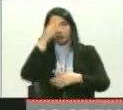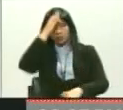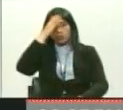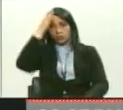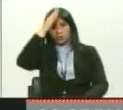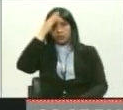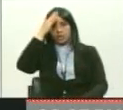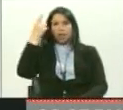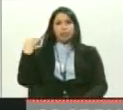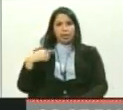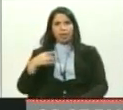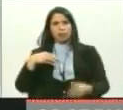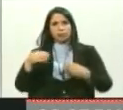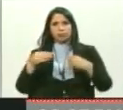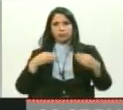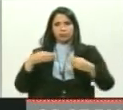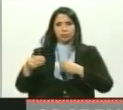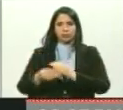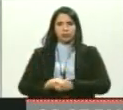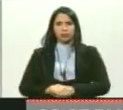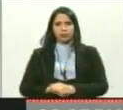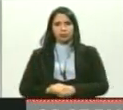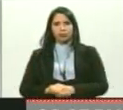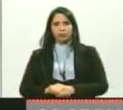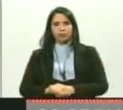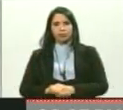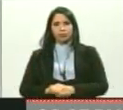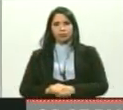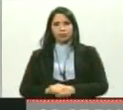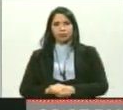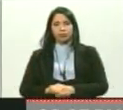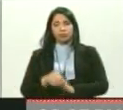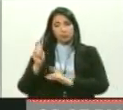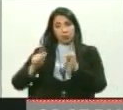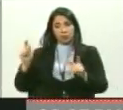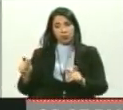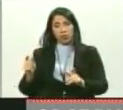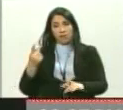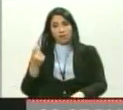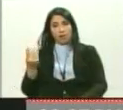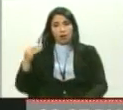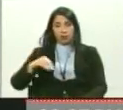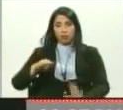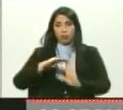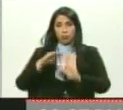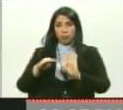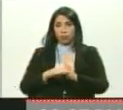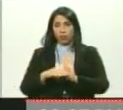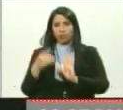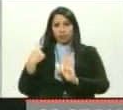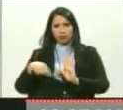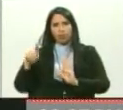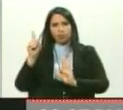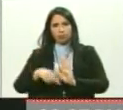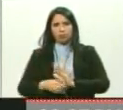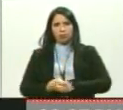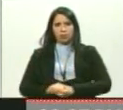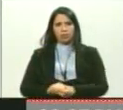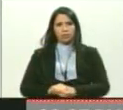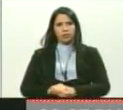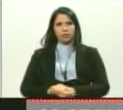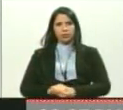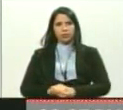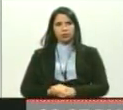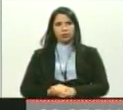su flexibilización para que la gente que le cueste cumplirla tenga también no, presidente, picadero, pues. Y